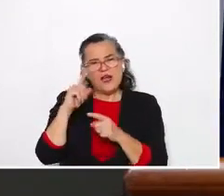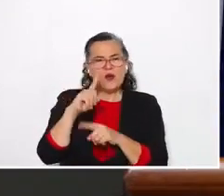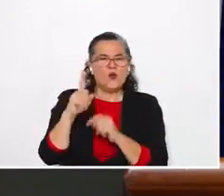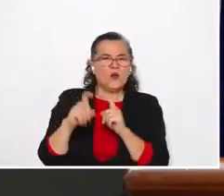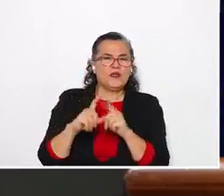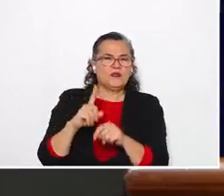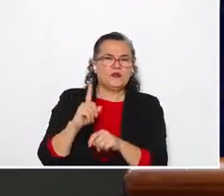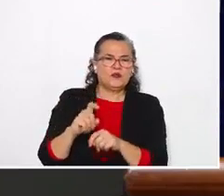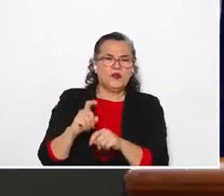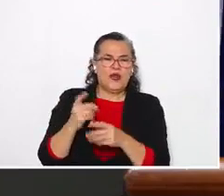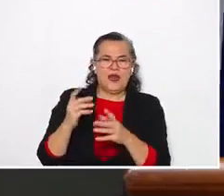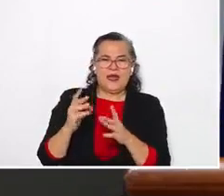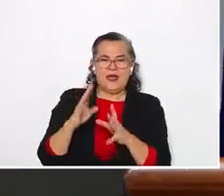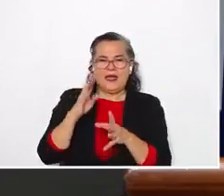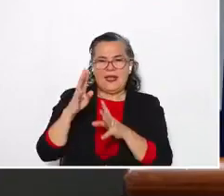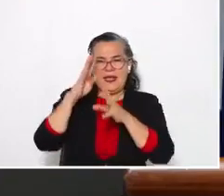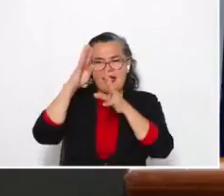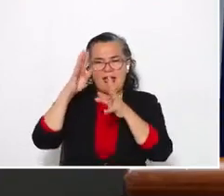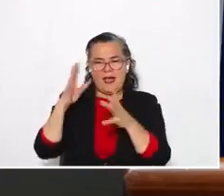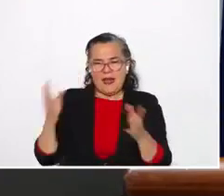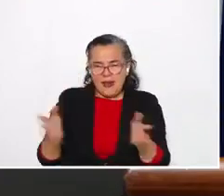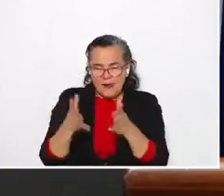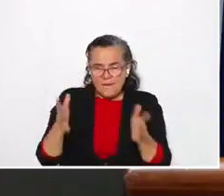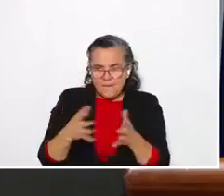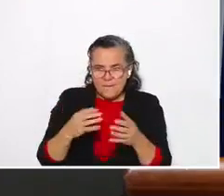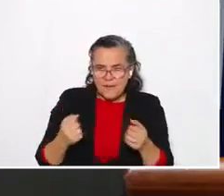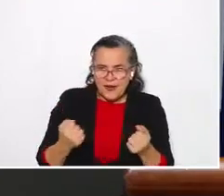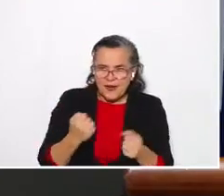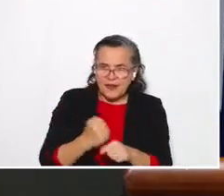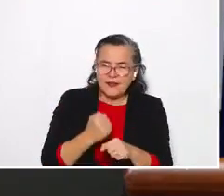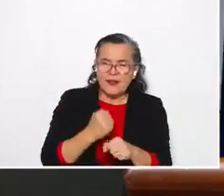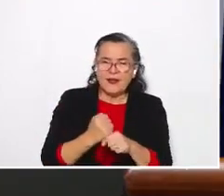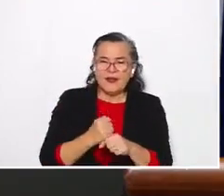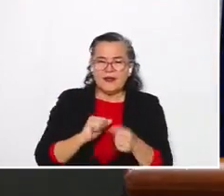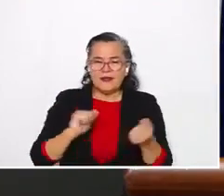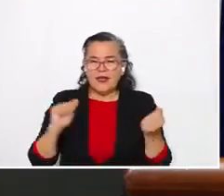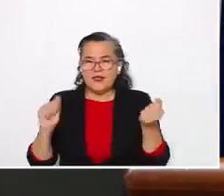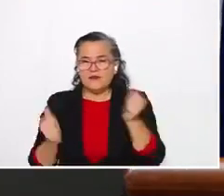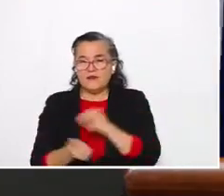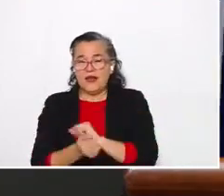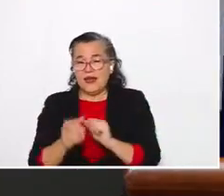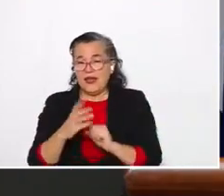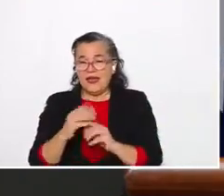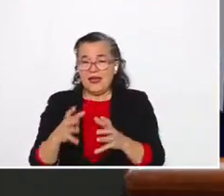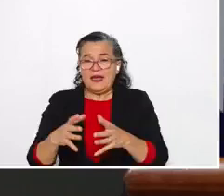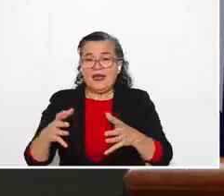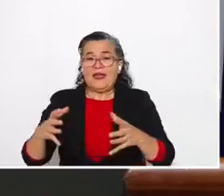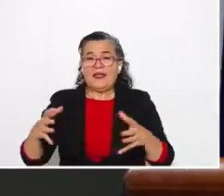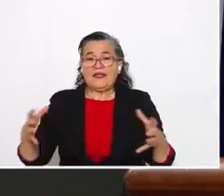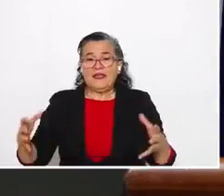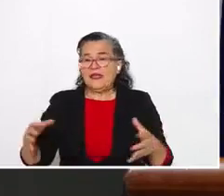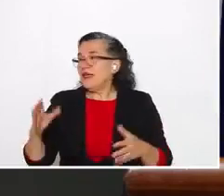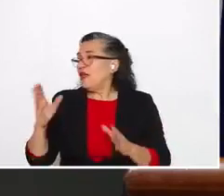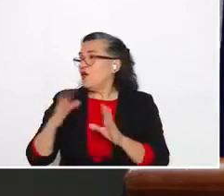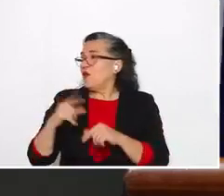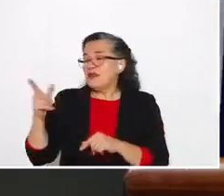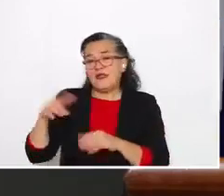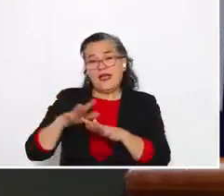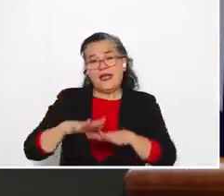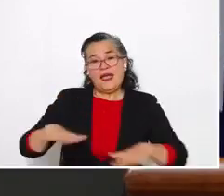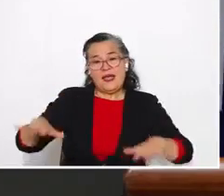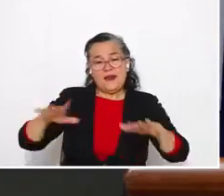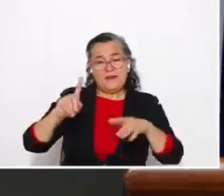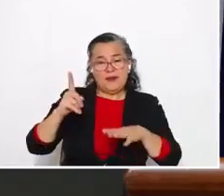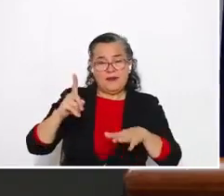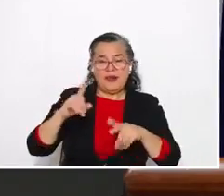crear, emprender, transformar y crecer, que no están presentes en el primer escenario. Este